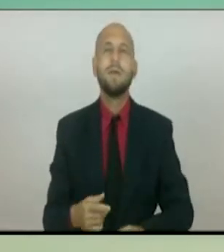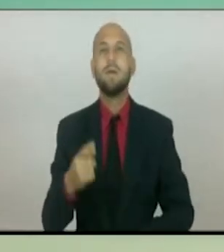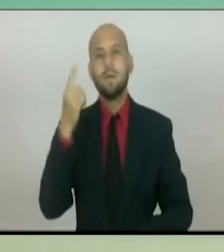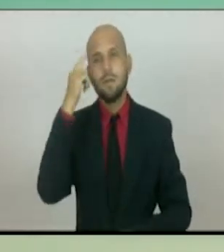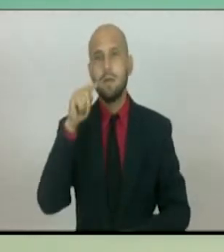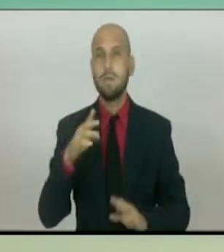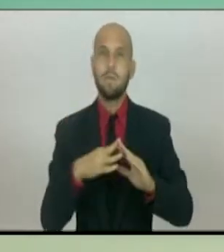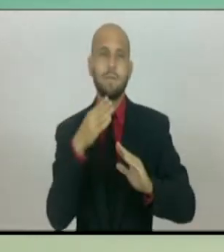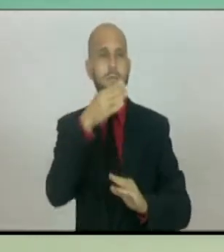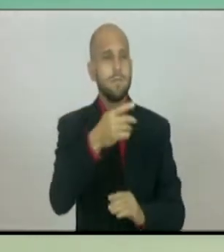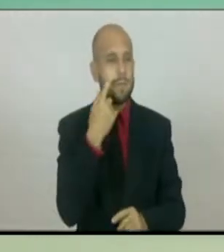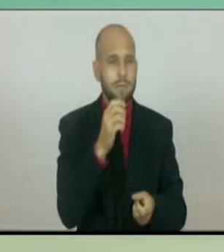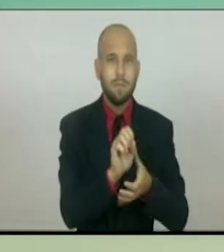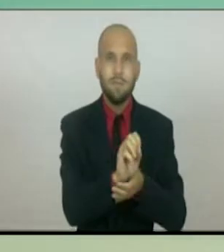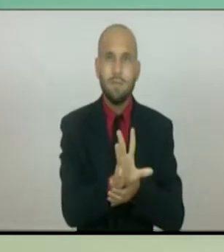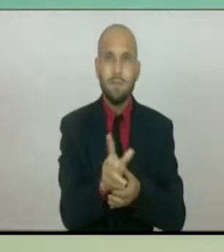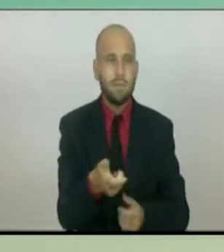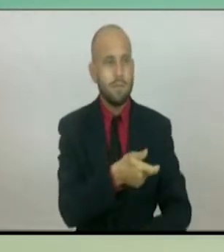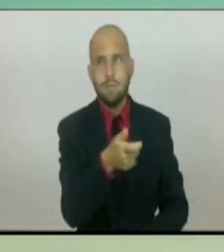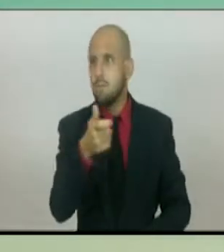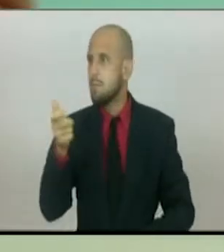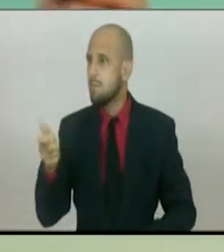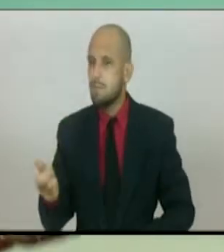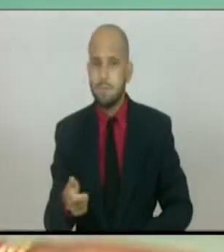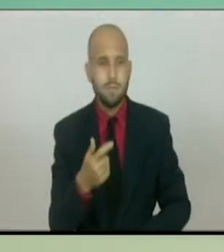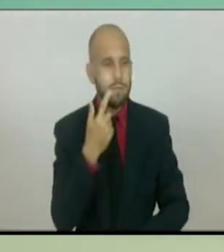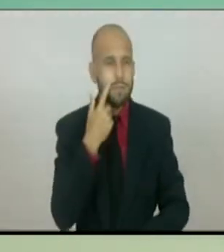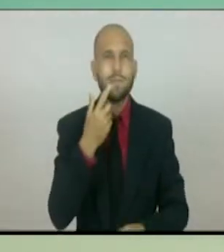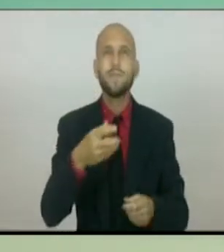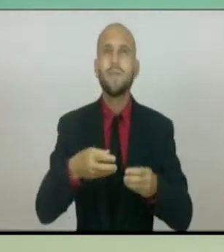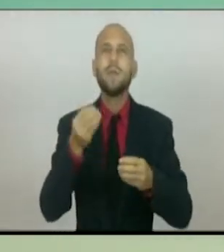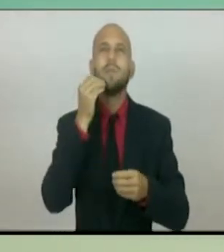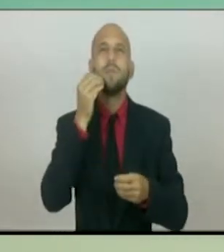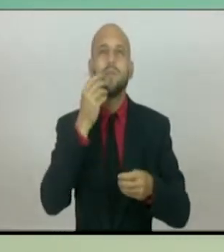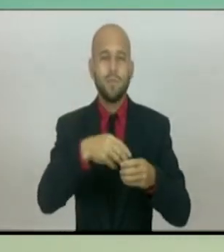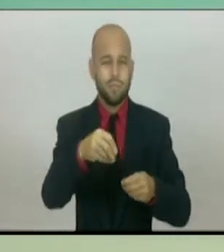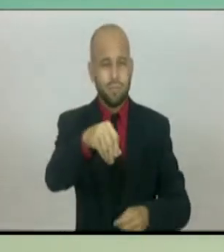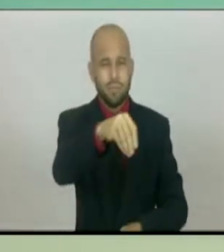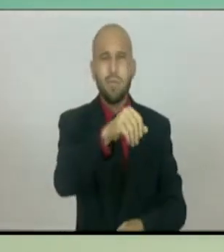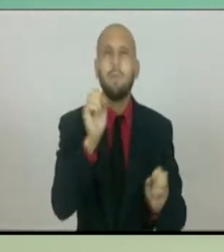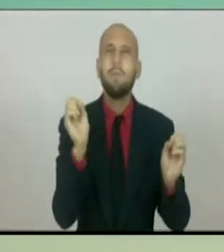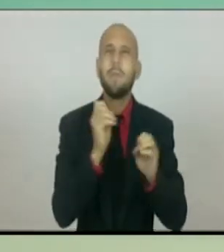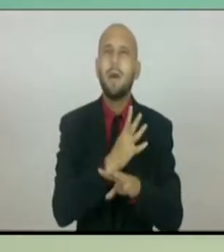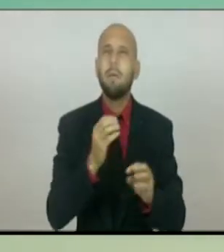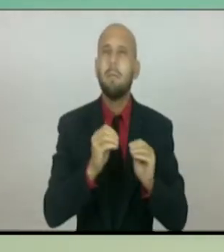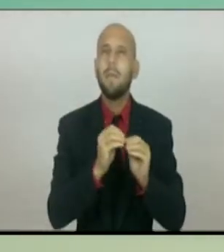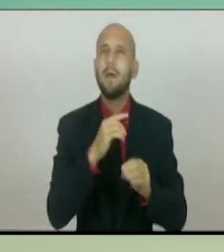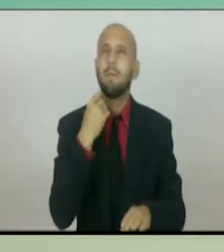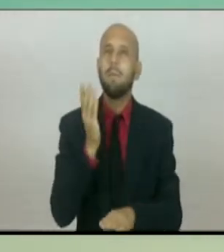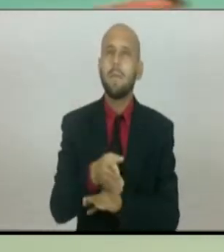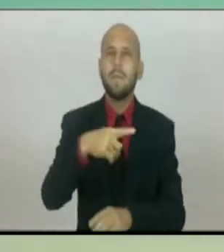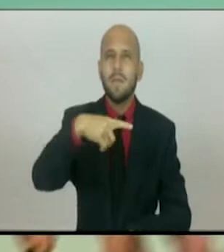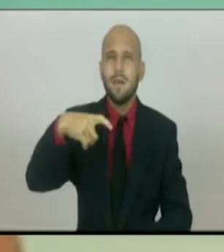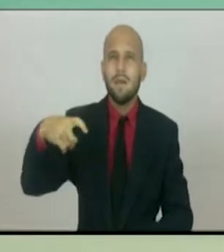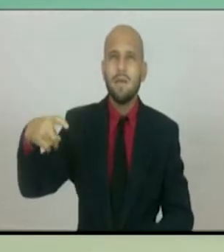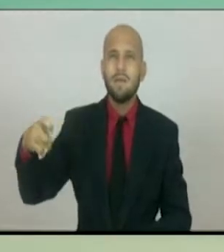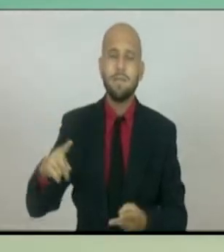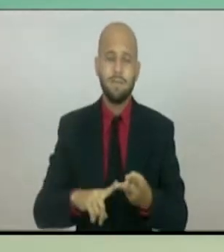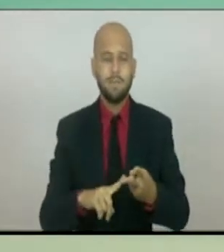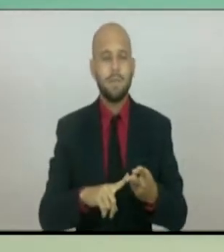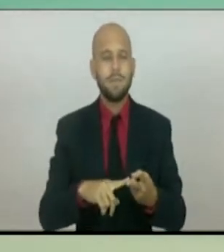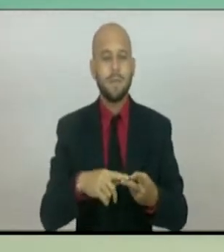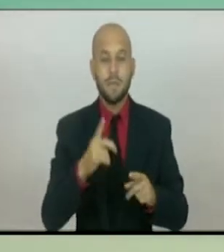focal, que es ese que hace el operario, que aplica bate en los depósitos que almacenan agua, que destruye todos